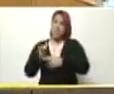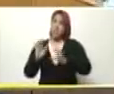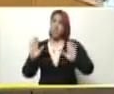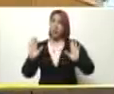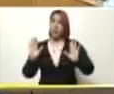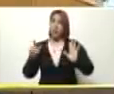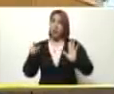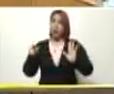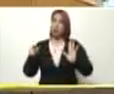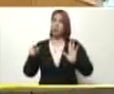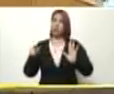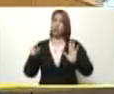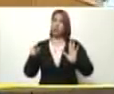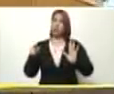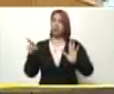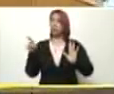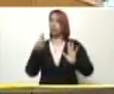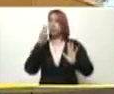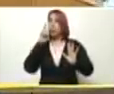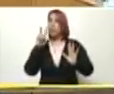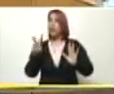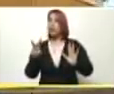allí en lo que no ves.